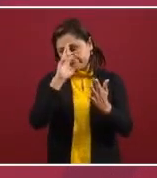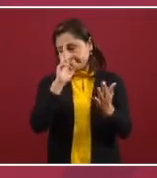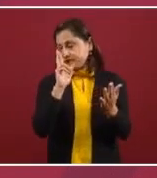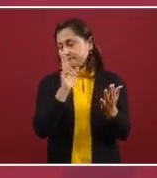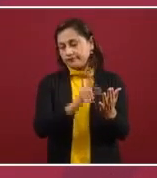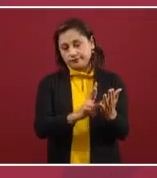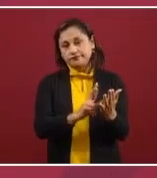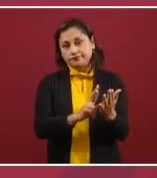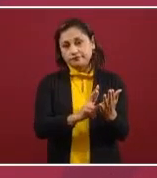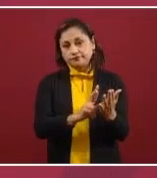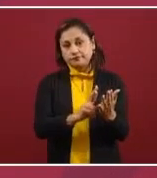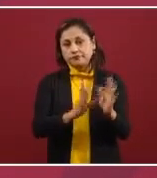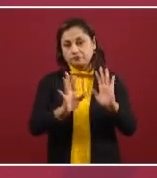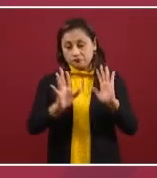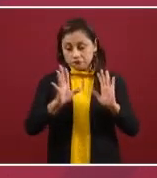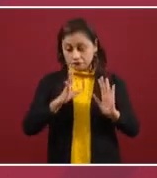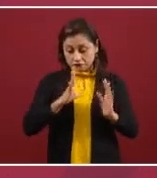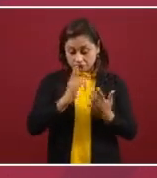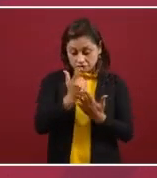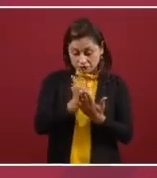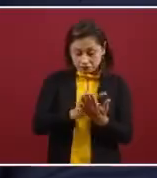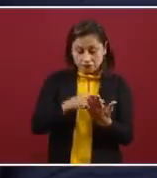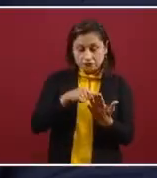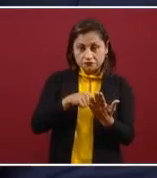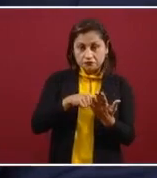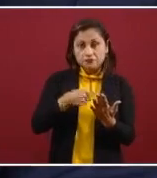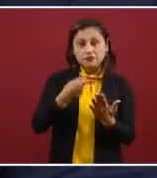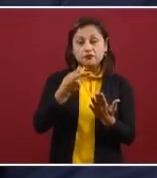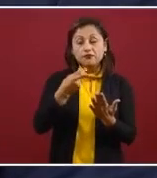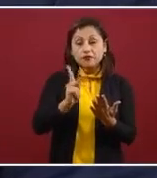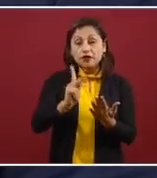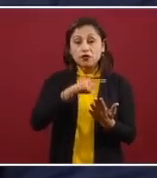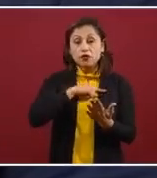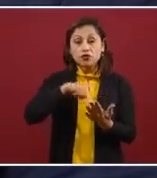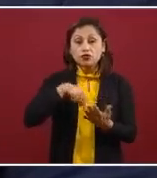Nosotros tenemos la información, pero no podemos darla a conocer